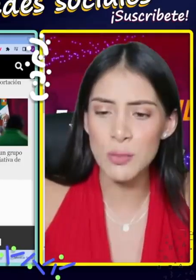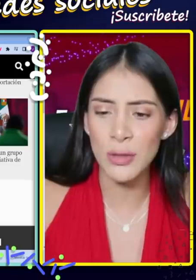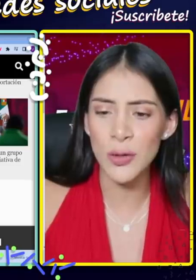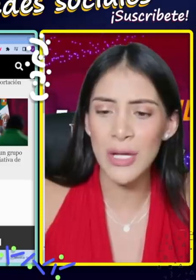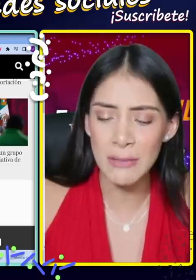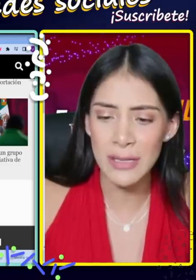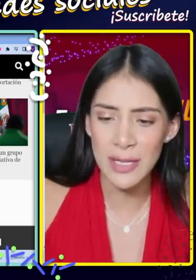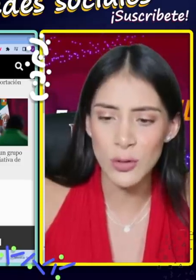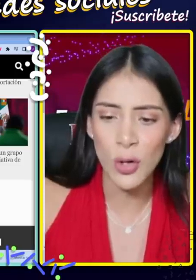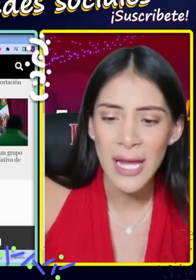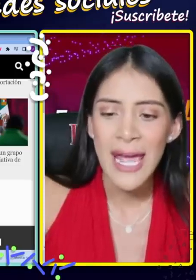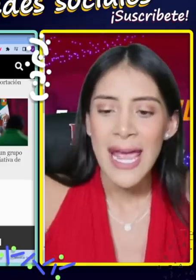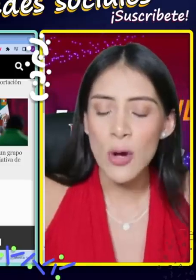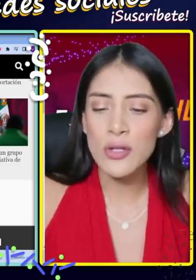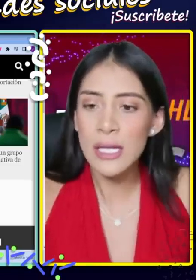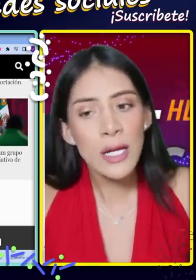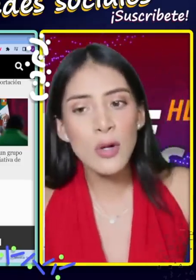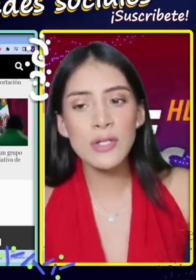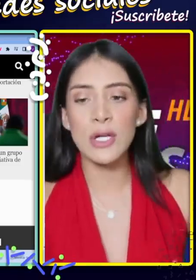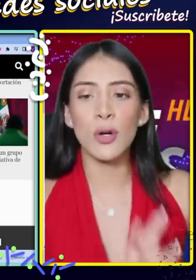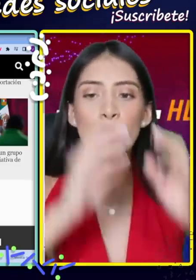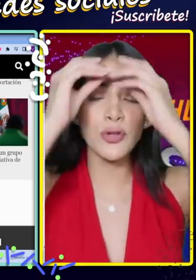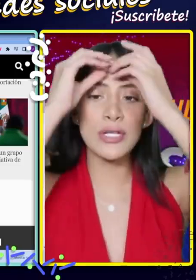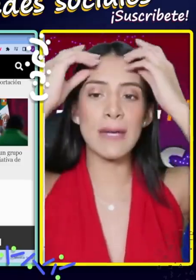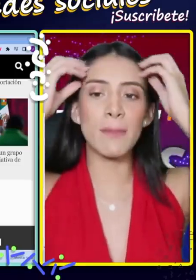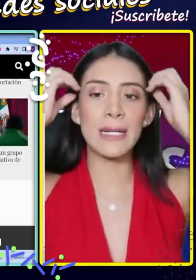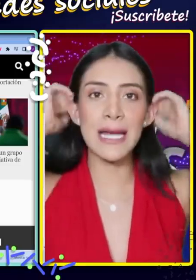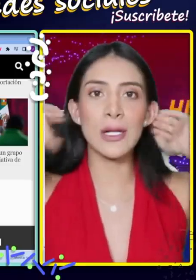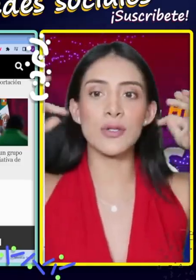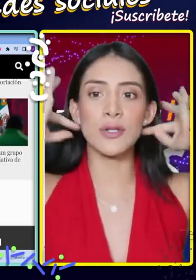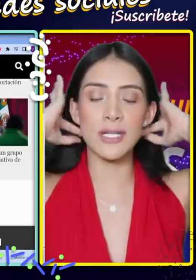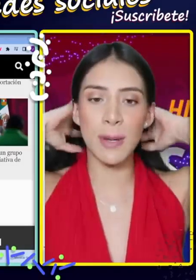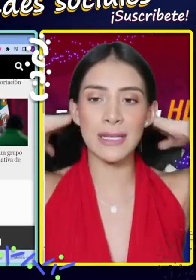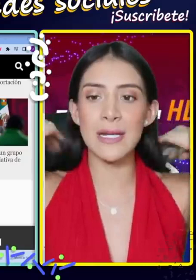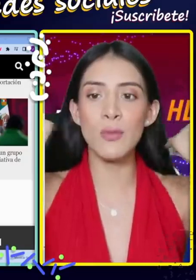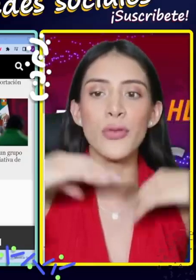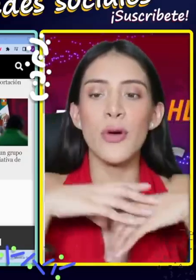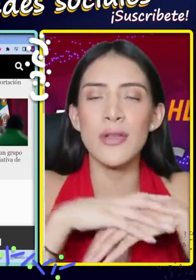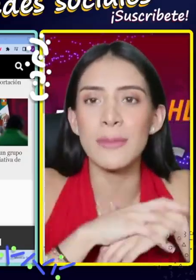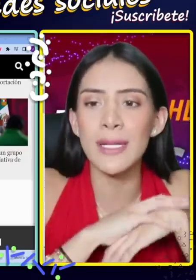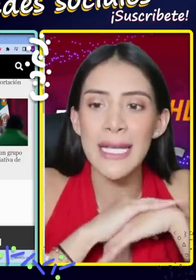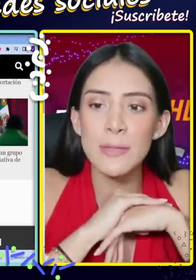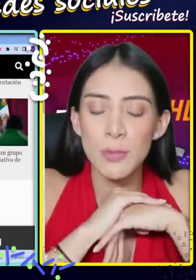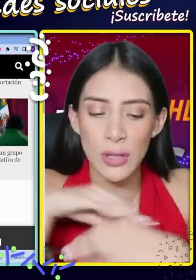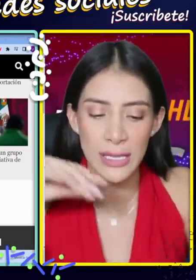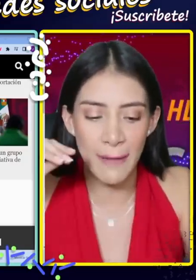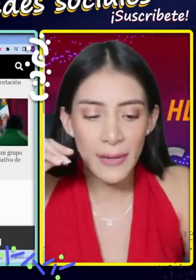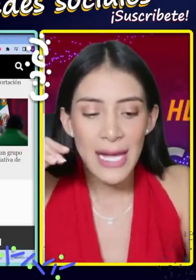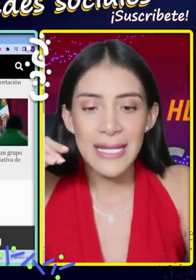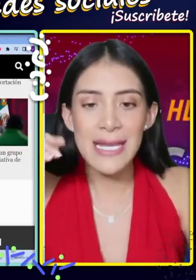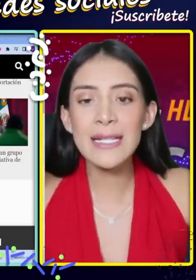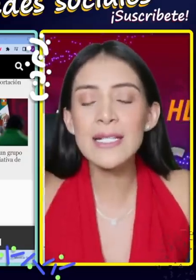estamos poniendo límites con los gringos y con otros empresarios de otras partes del mundo, eso también es